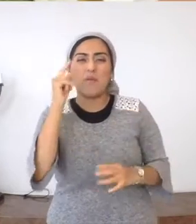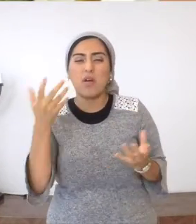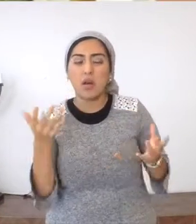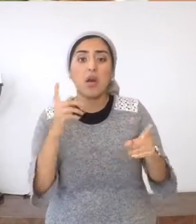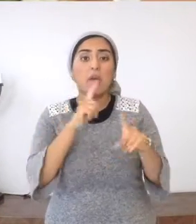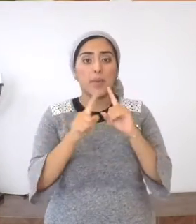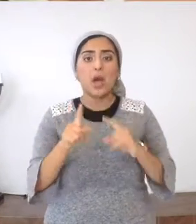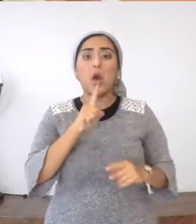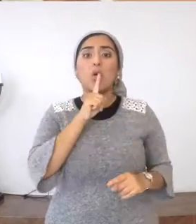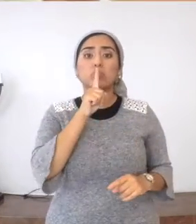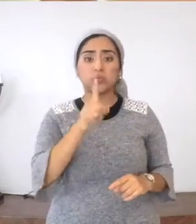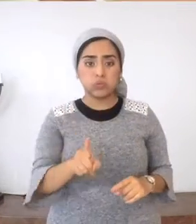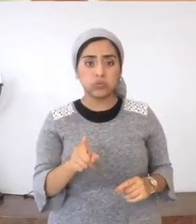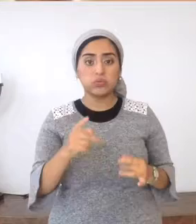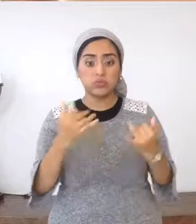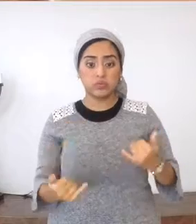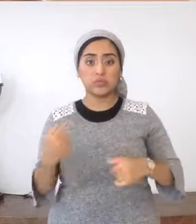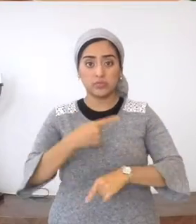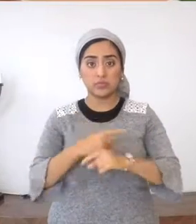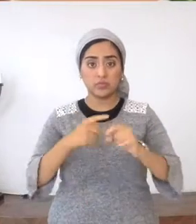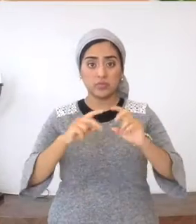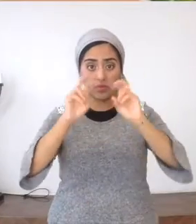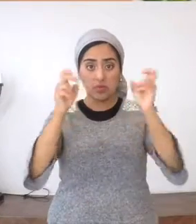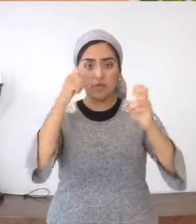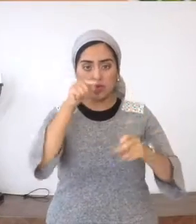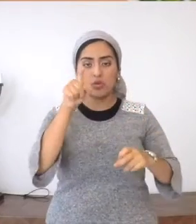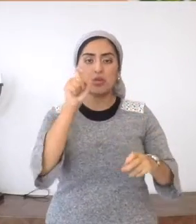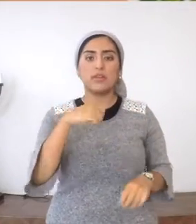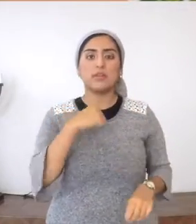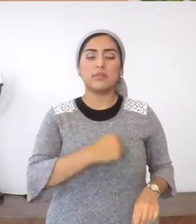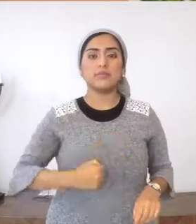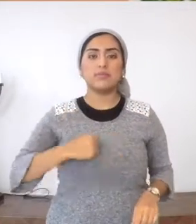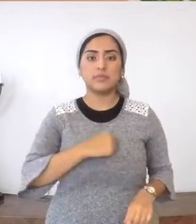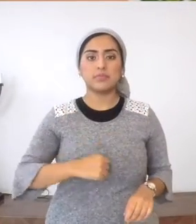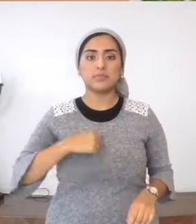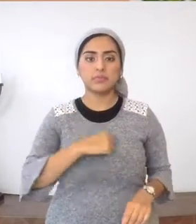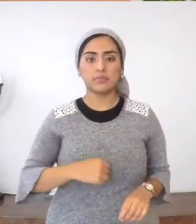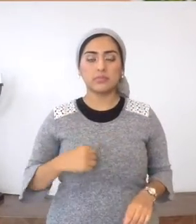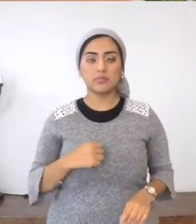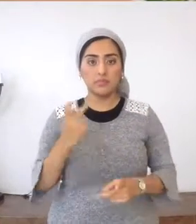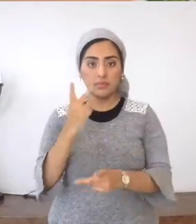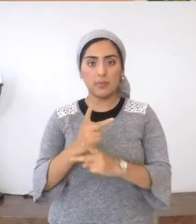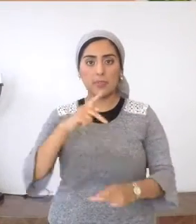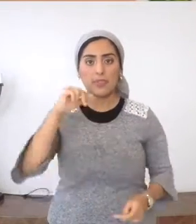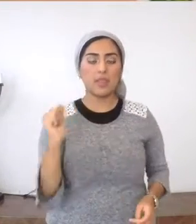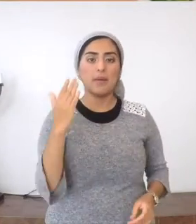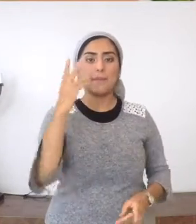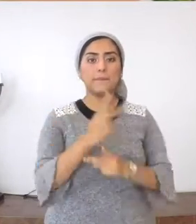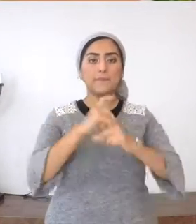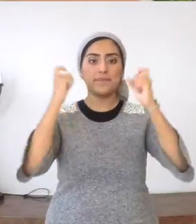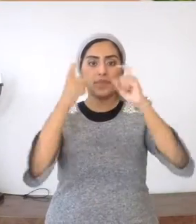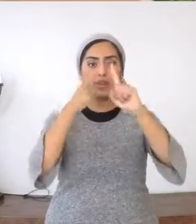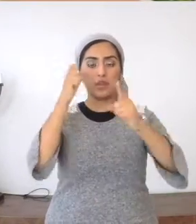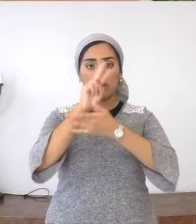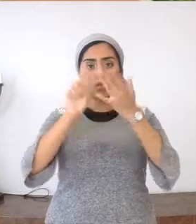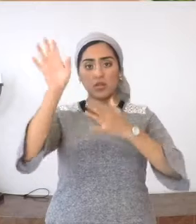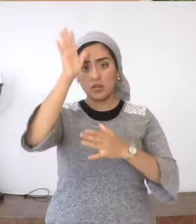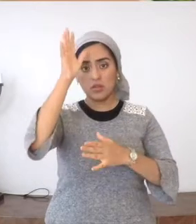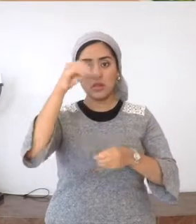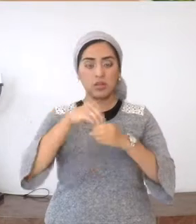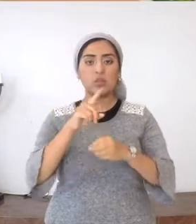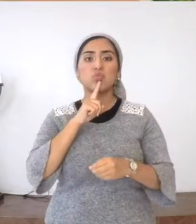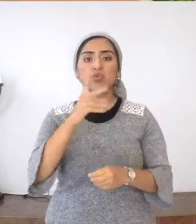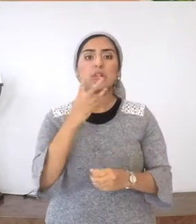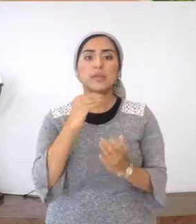conciencia A lo mejor No estás entendiendo Lo que es el mensaje Pero realmente Este mensaje Es para que Hagas Teshubah Hagas